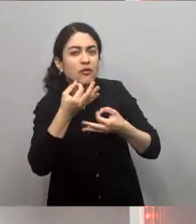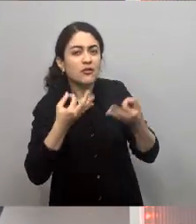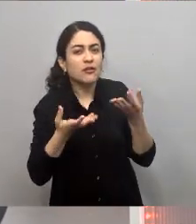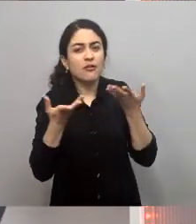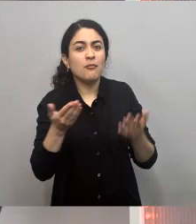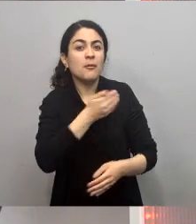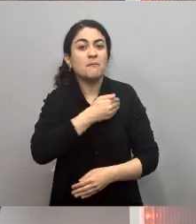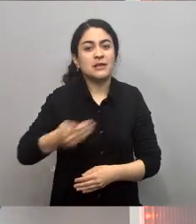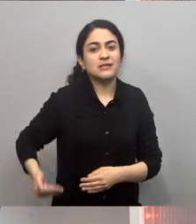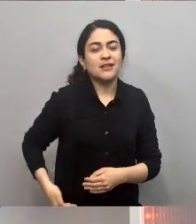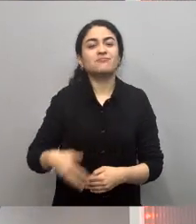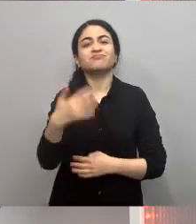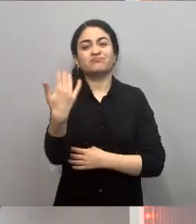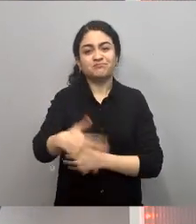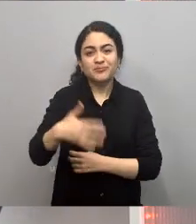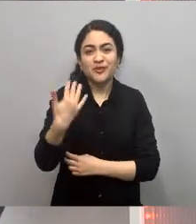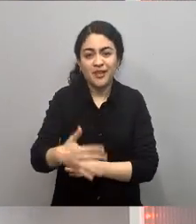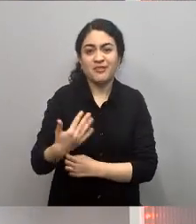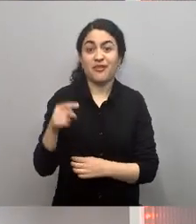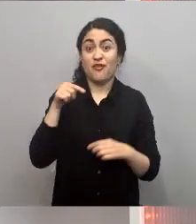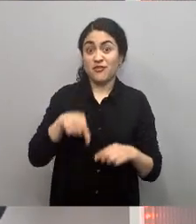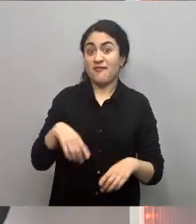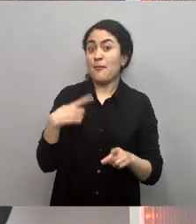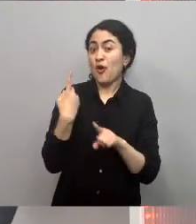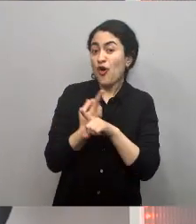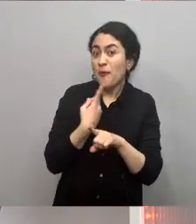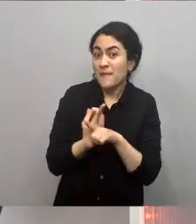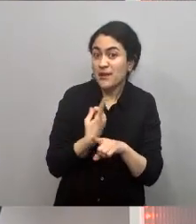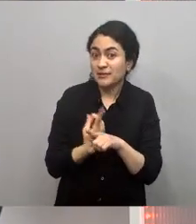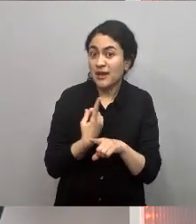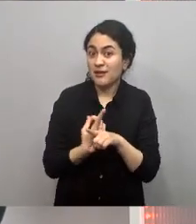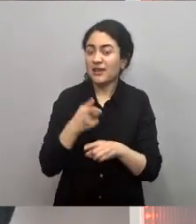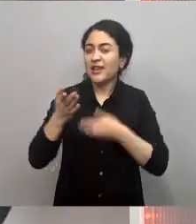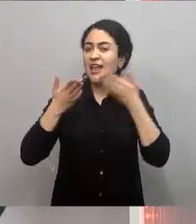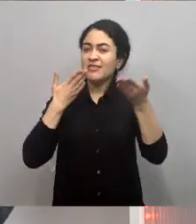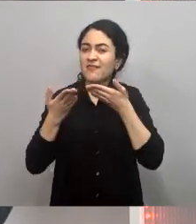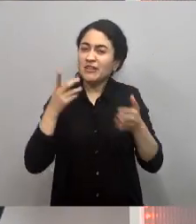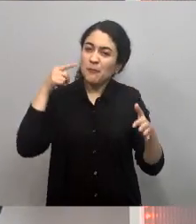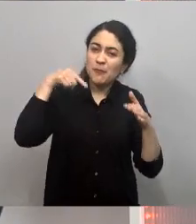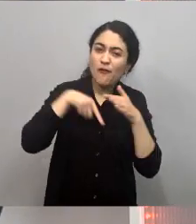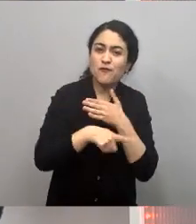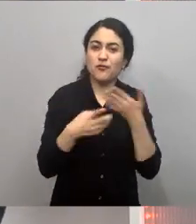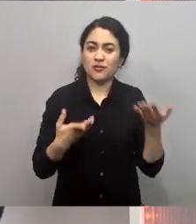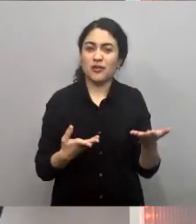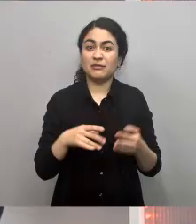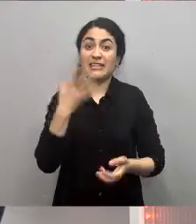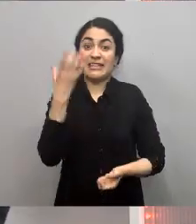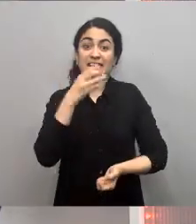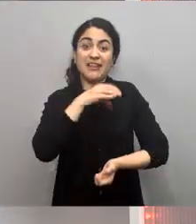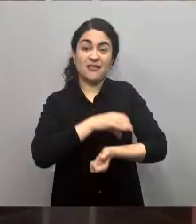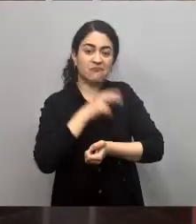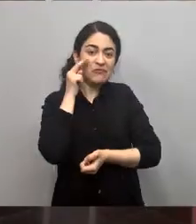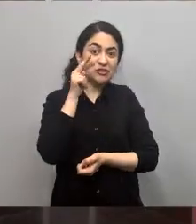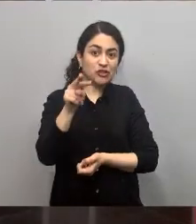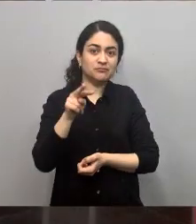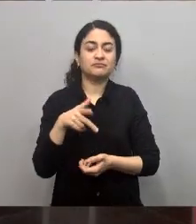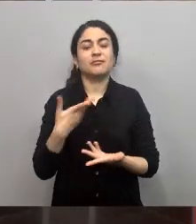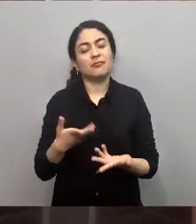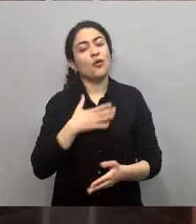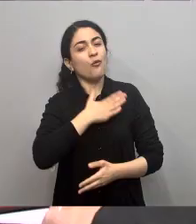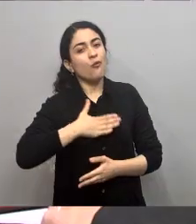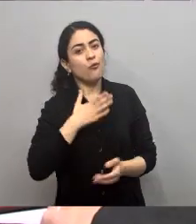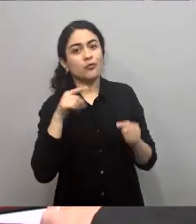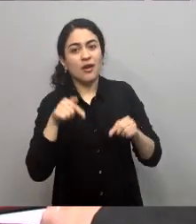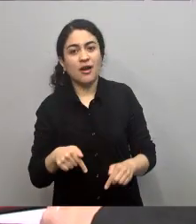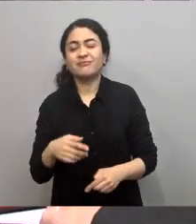y hacerlo a través de su presidente también es importante. Y por eso que hoy vamos a conversar con él en esta entrevista a fondo de Quinta Visión. ¿Cómo está, Percy? Un gusto tenerlo acá. Muy